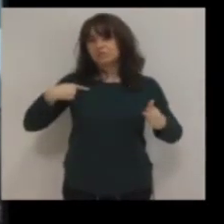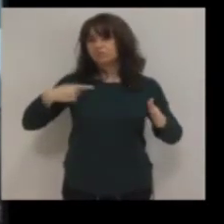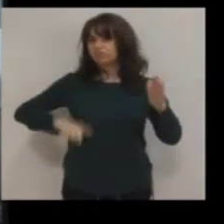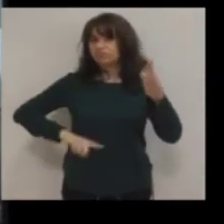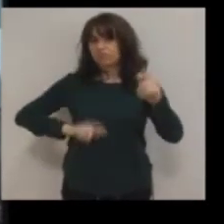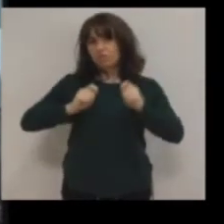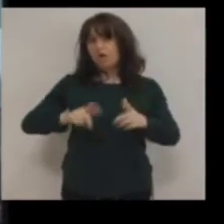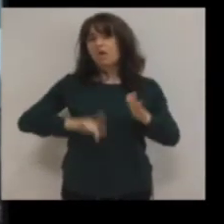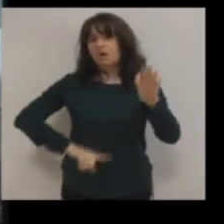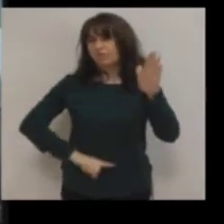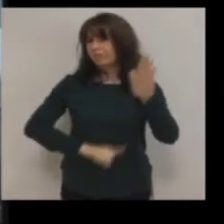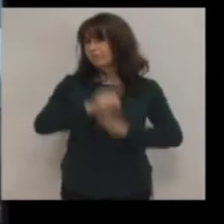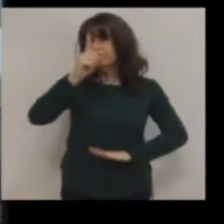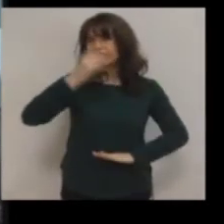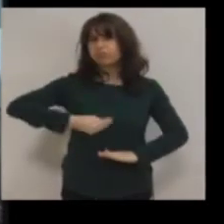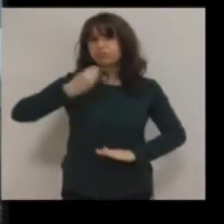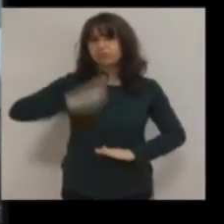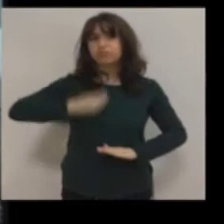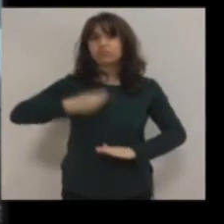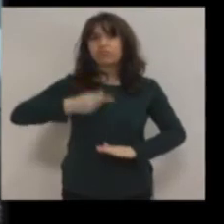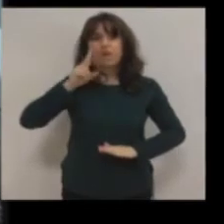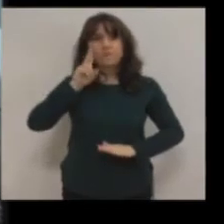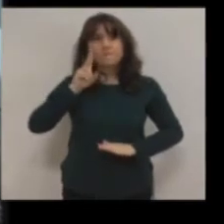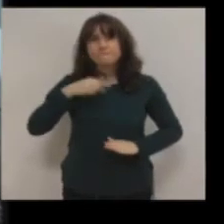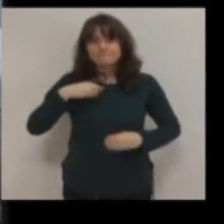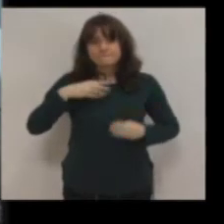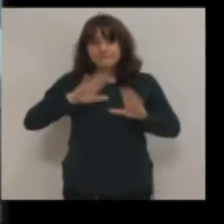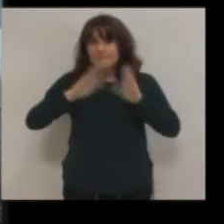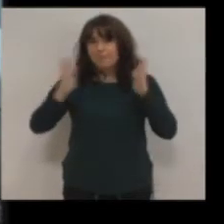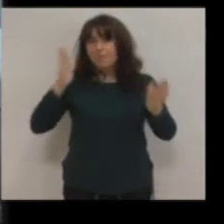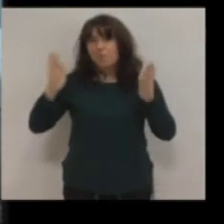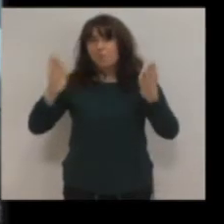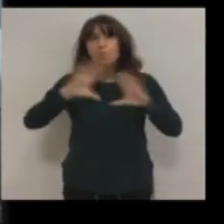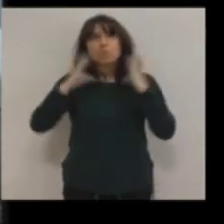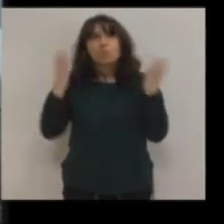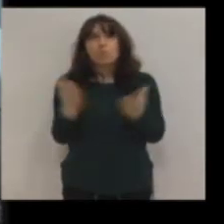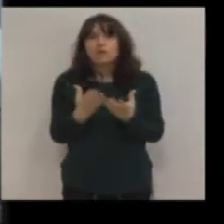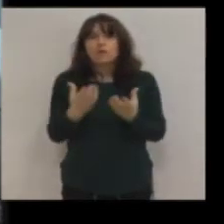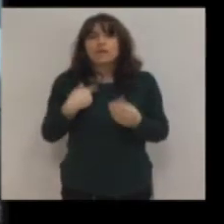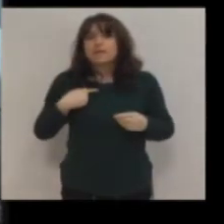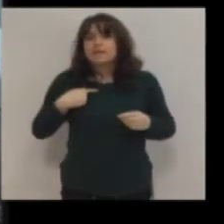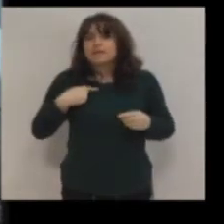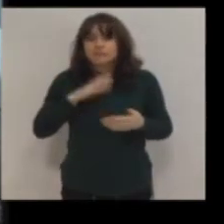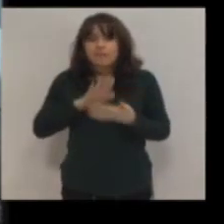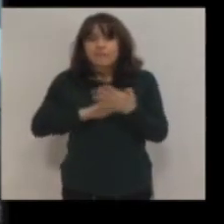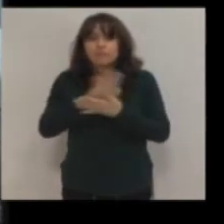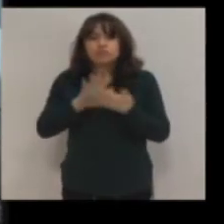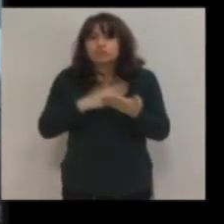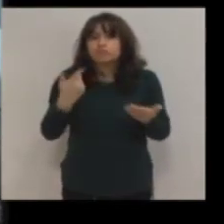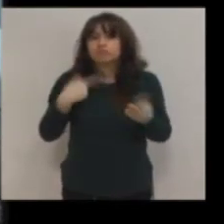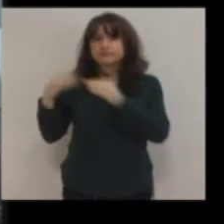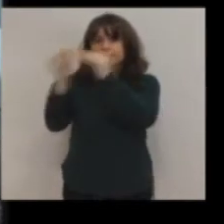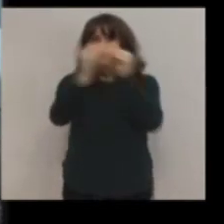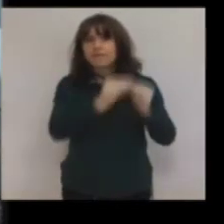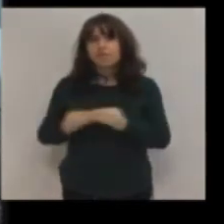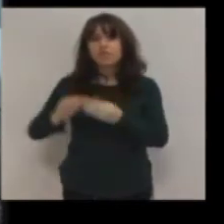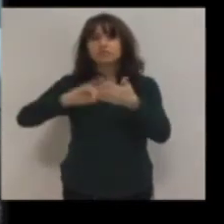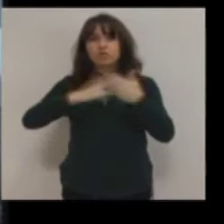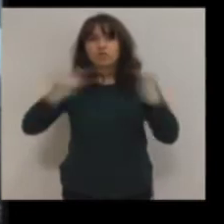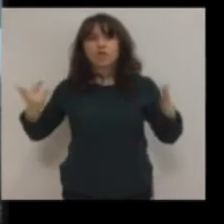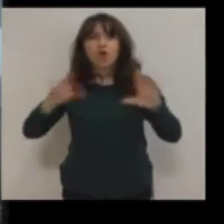Estamos viviendo un mundo donde hablamos de globalización, tecnología y estandarización, que son las